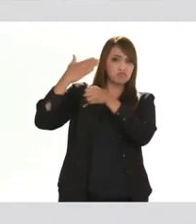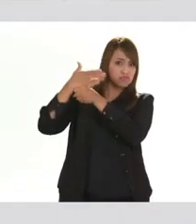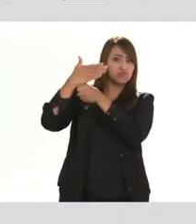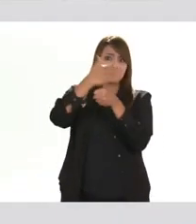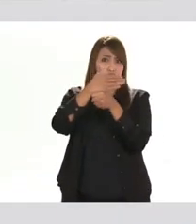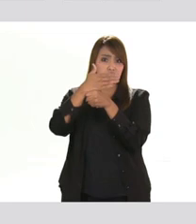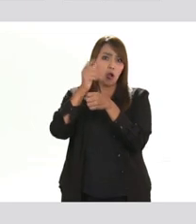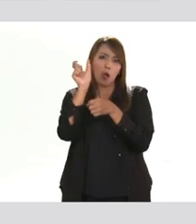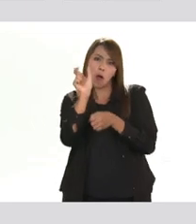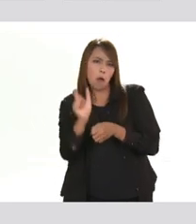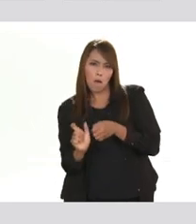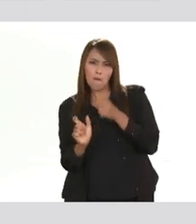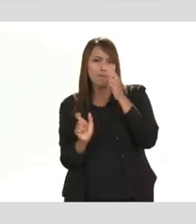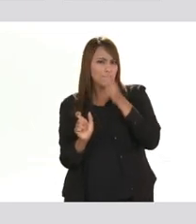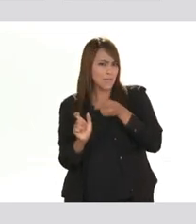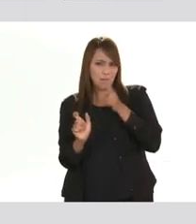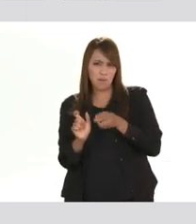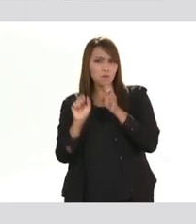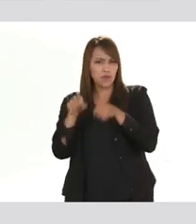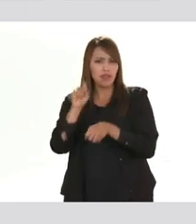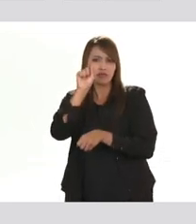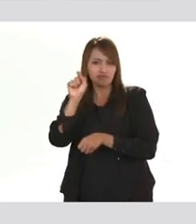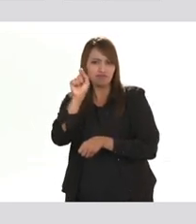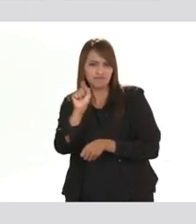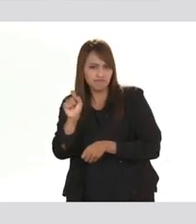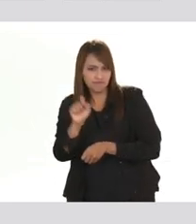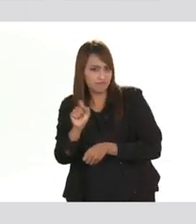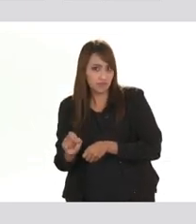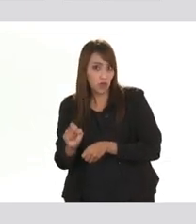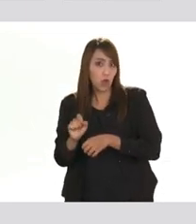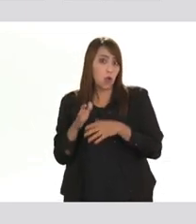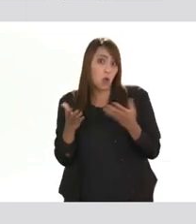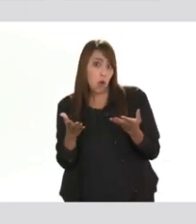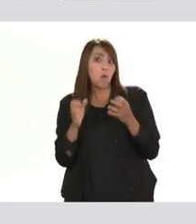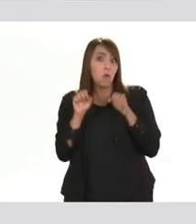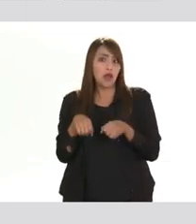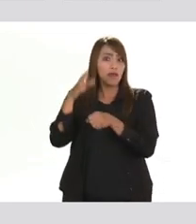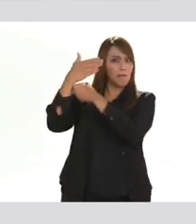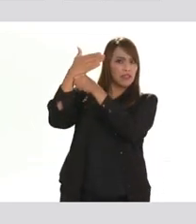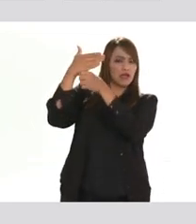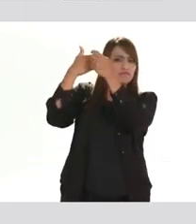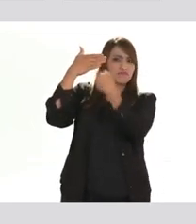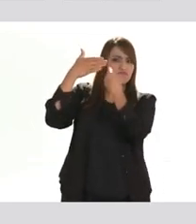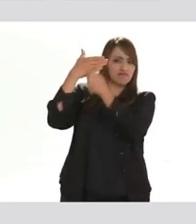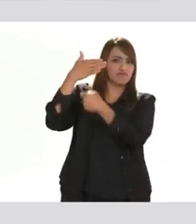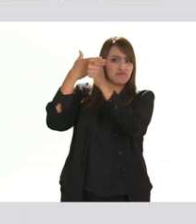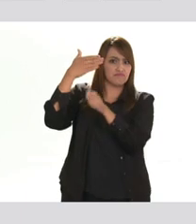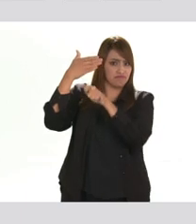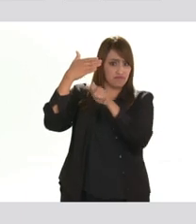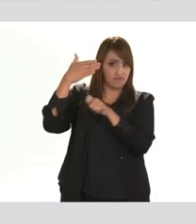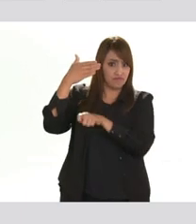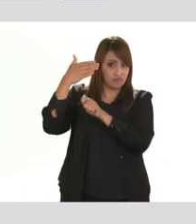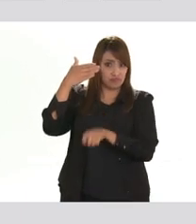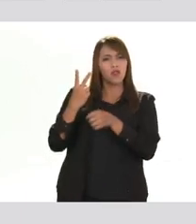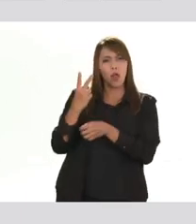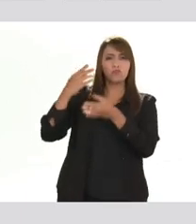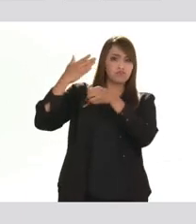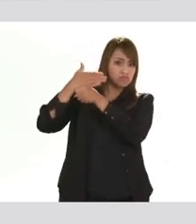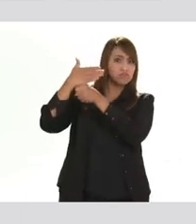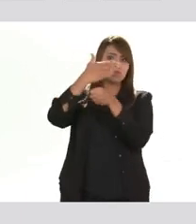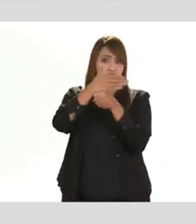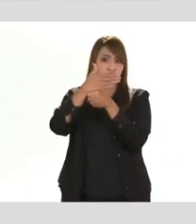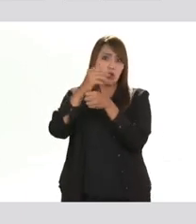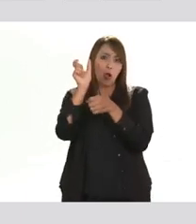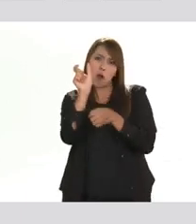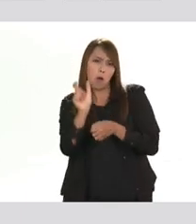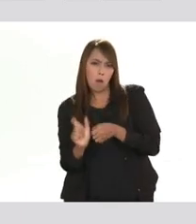político o coalición o marcar la lista completa de un mismo partido político o cual o marcar la bandera y la lista completa de un mismo